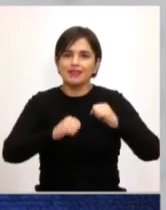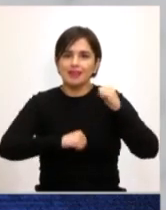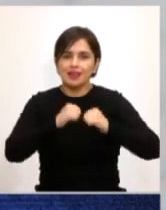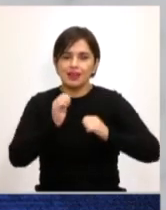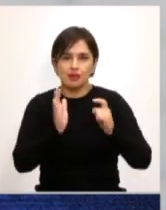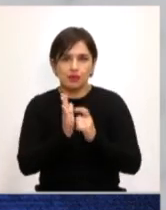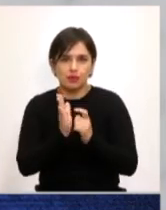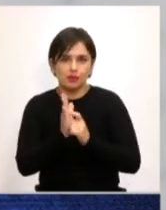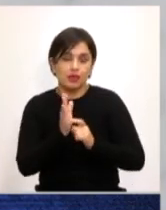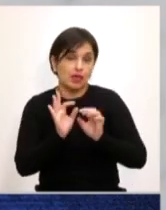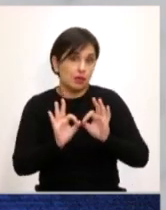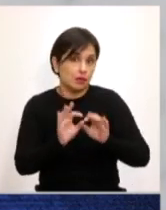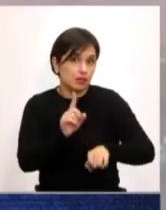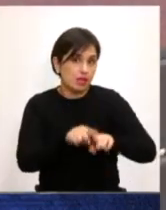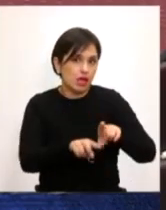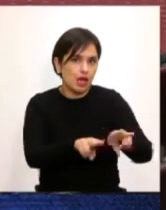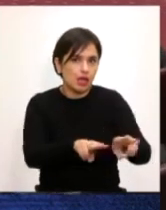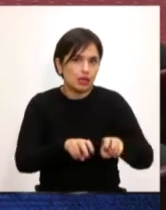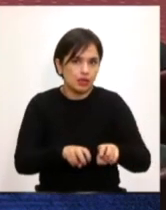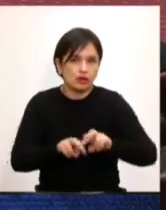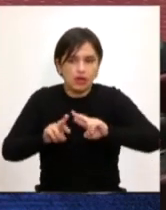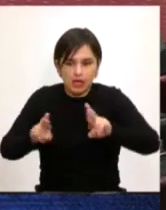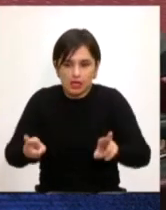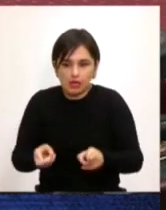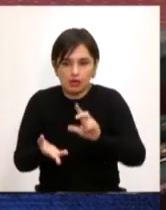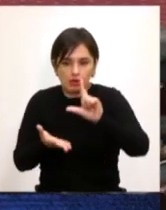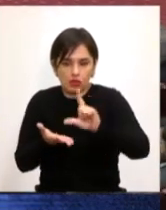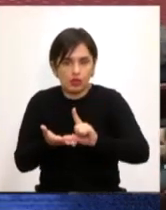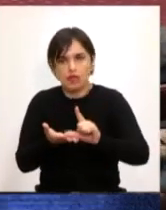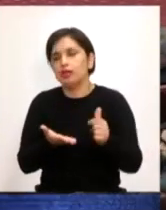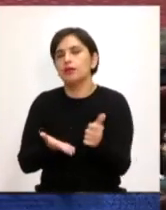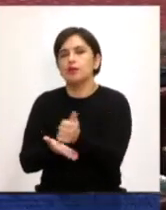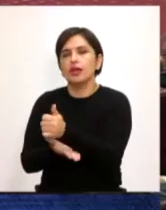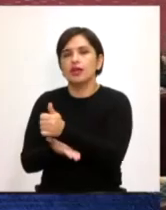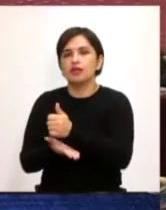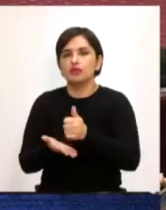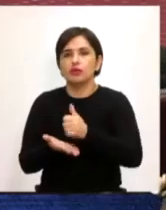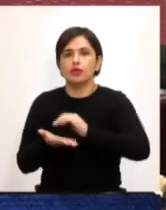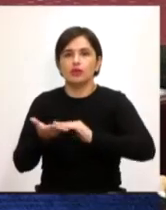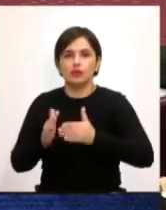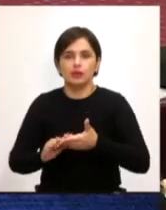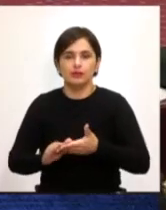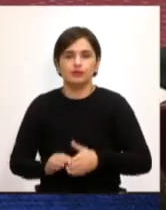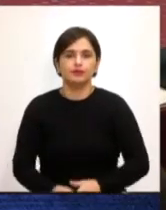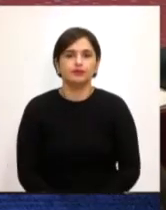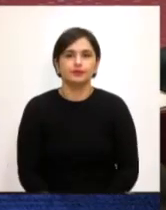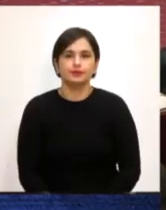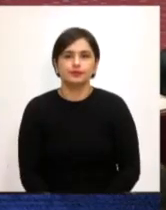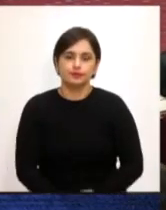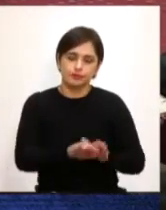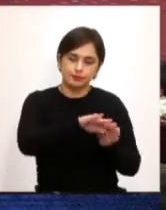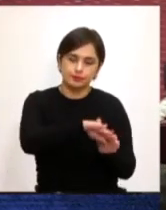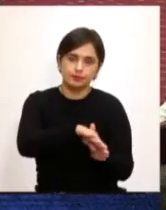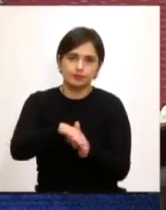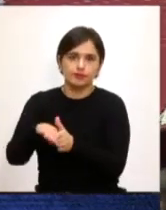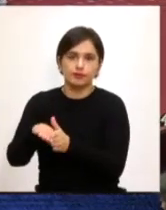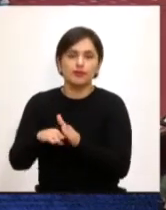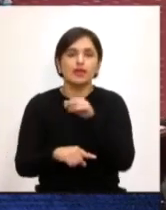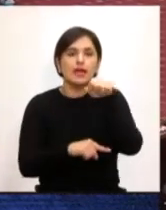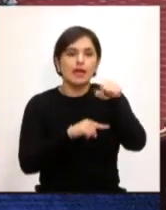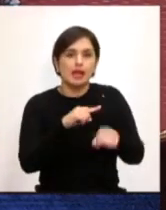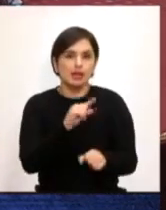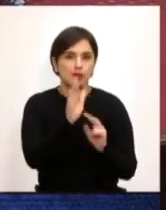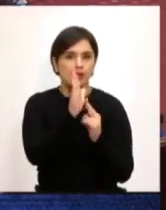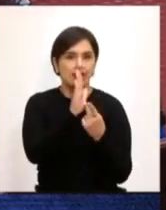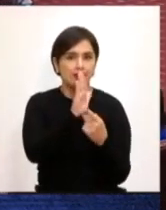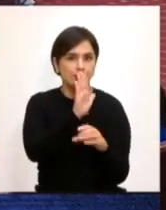especialmente agrícolas, y también recuperar espacios urbanos para toda la comunidad. Por otro lado, la aprobación de la